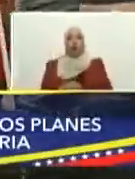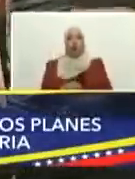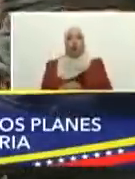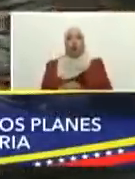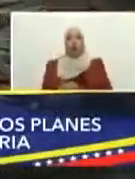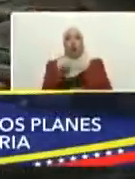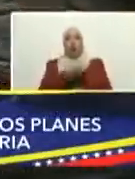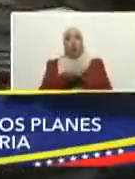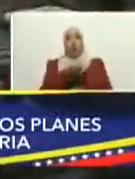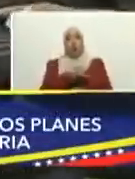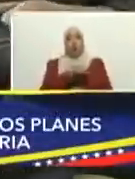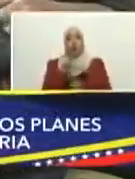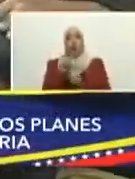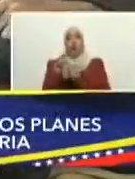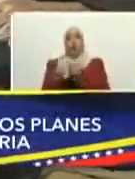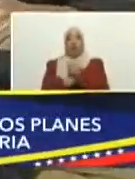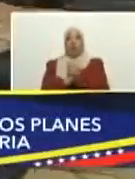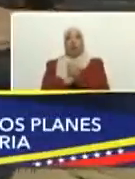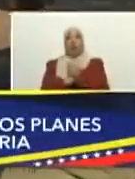Señora vicepresidenta